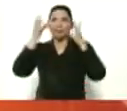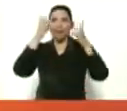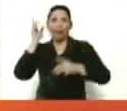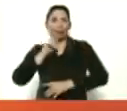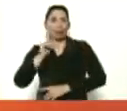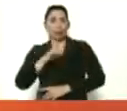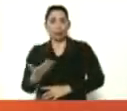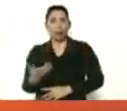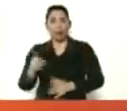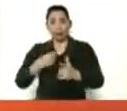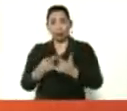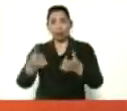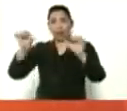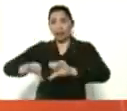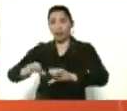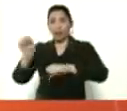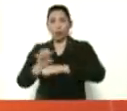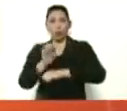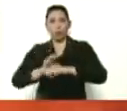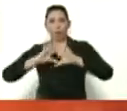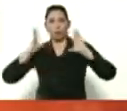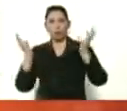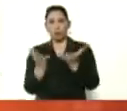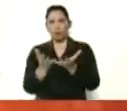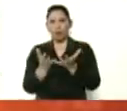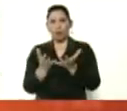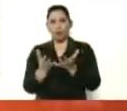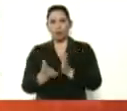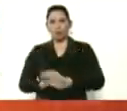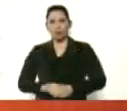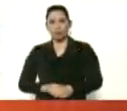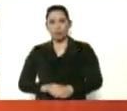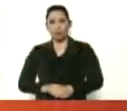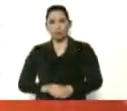la caída de la economía mundial es total,